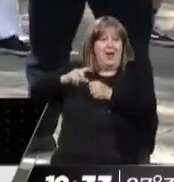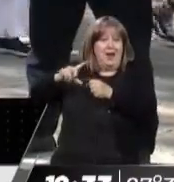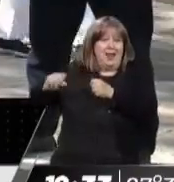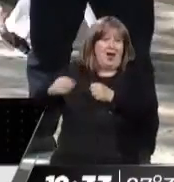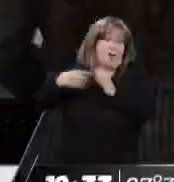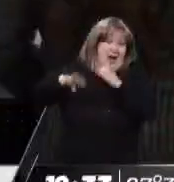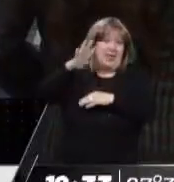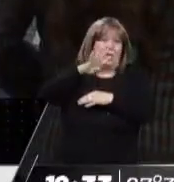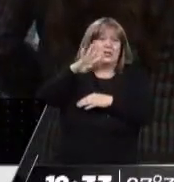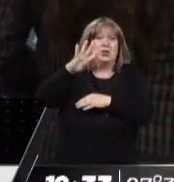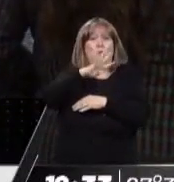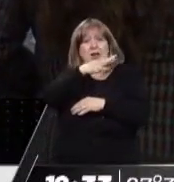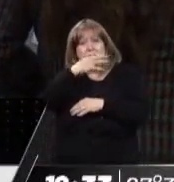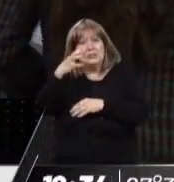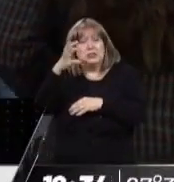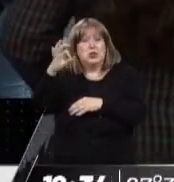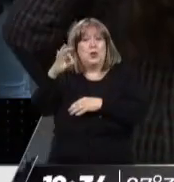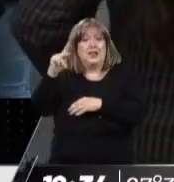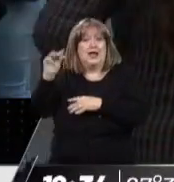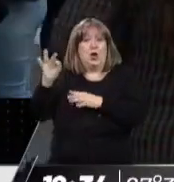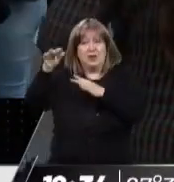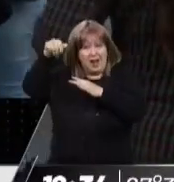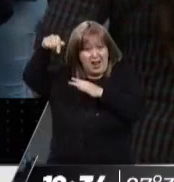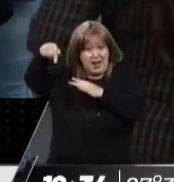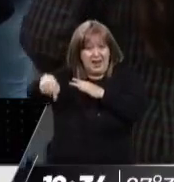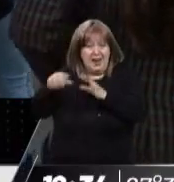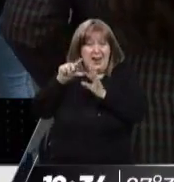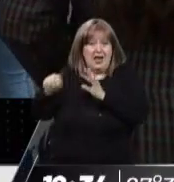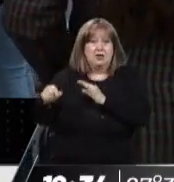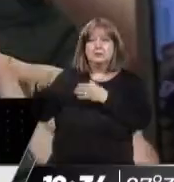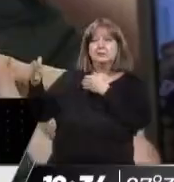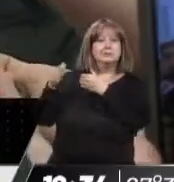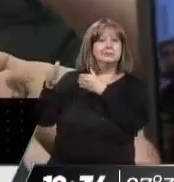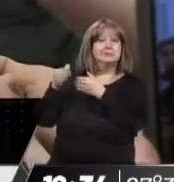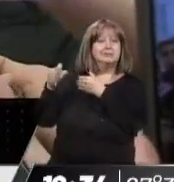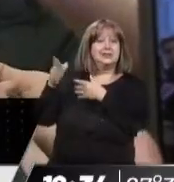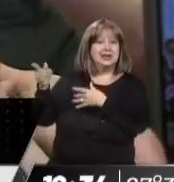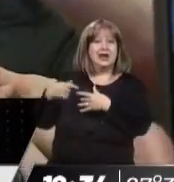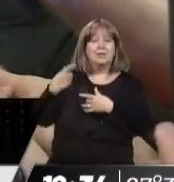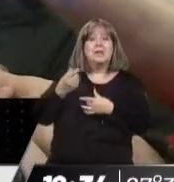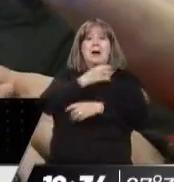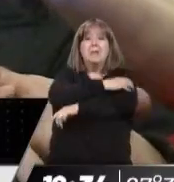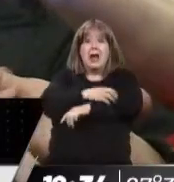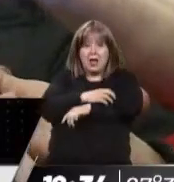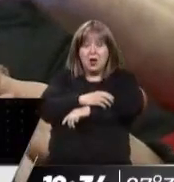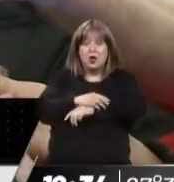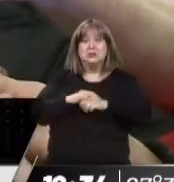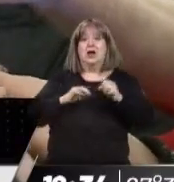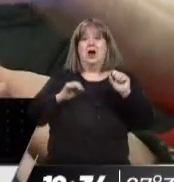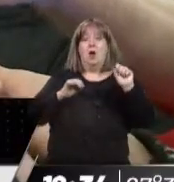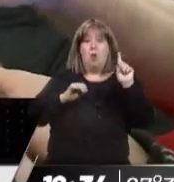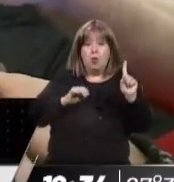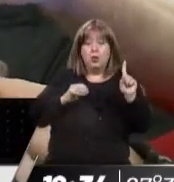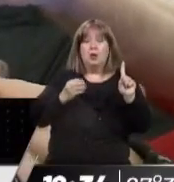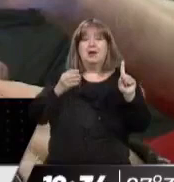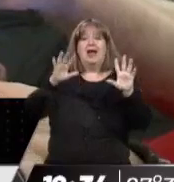más de 450 kilómetros. Fíjense en la ironía. No hay nada más peligroso que la pobreza. Hoy un mendocino de cada 10 no